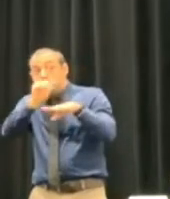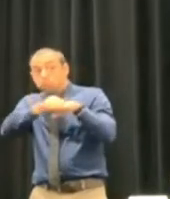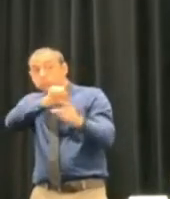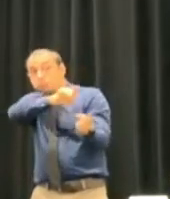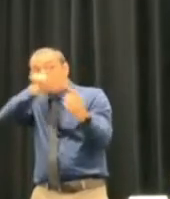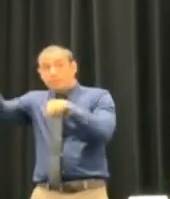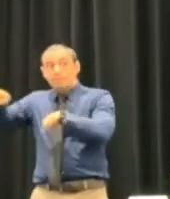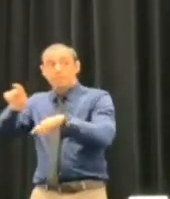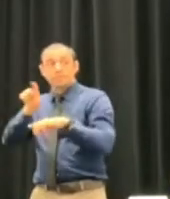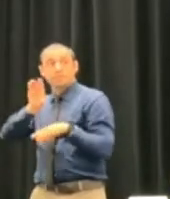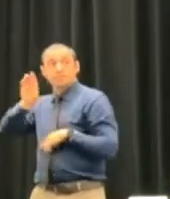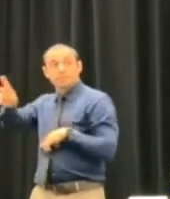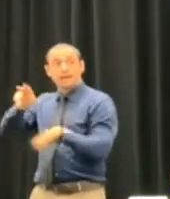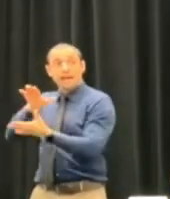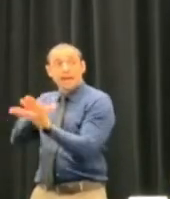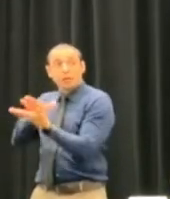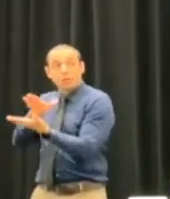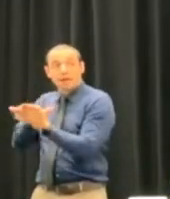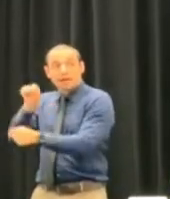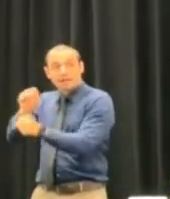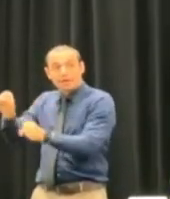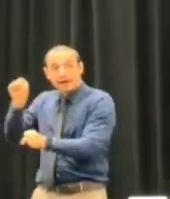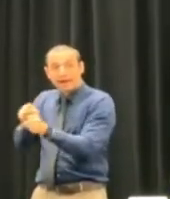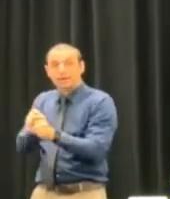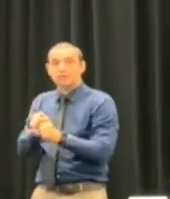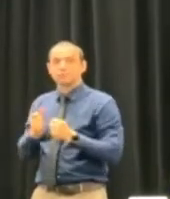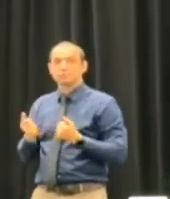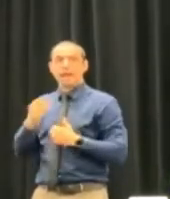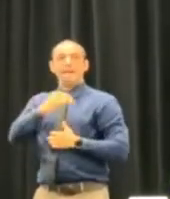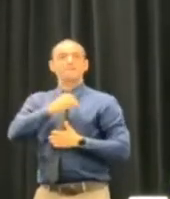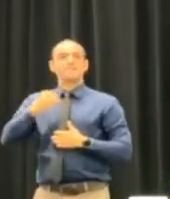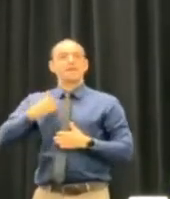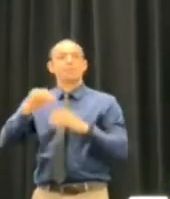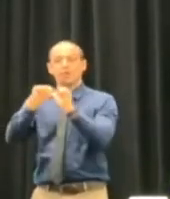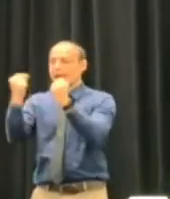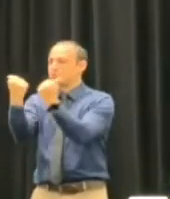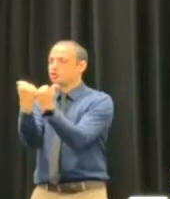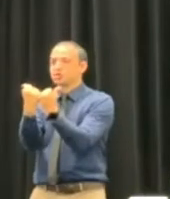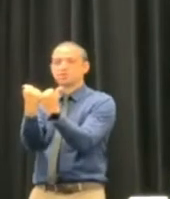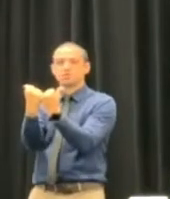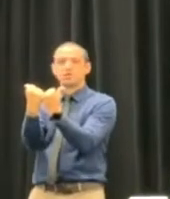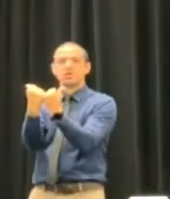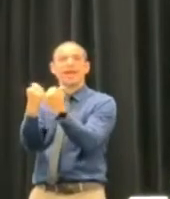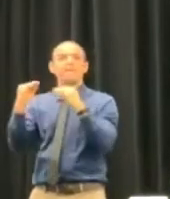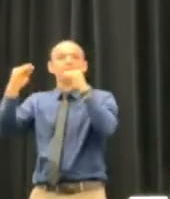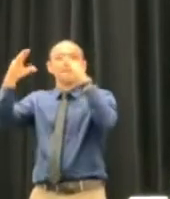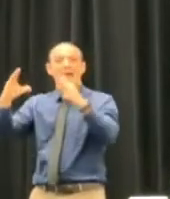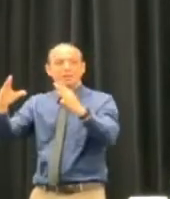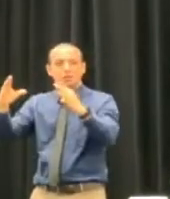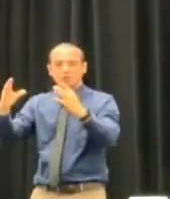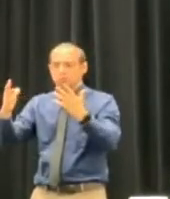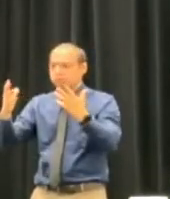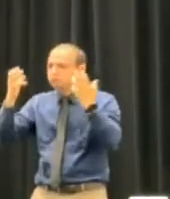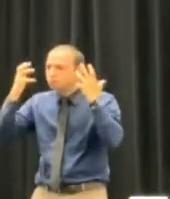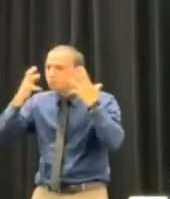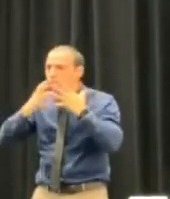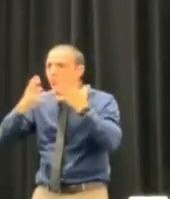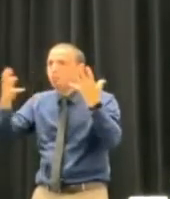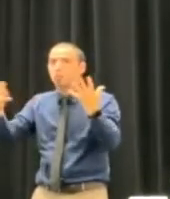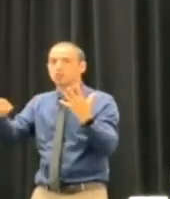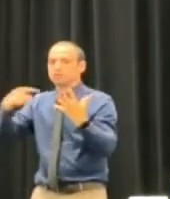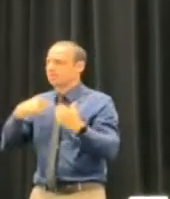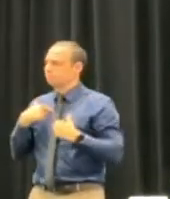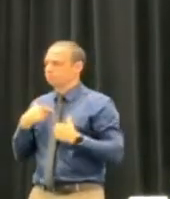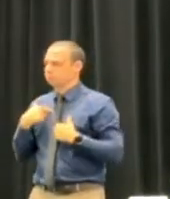y según han dicho los miembros de la asociación de maestros muchos se van a la licencia sin